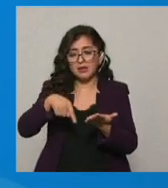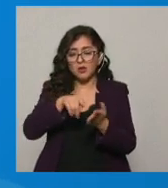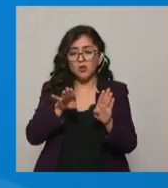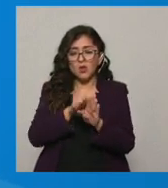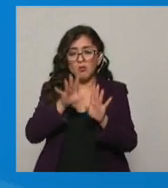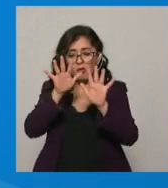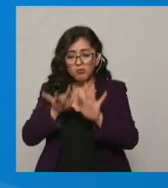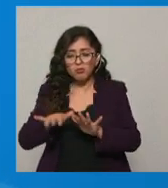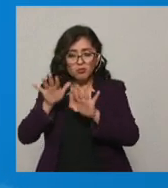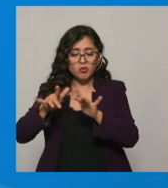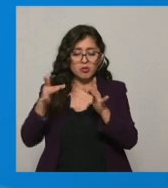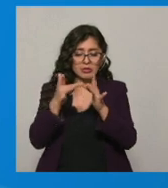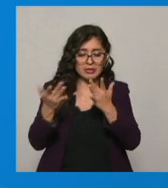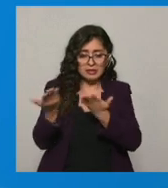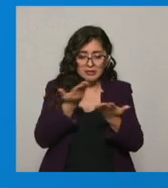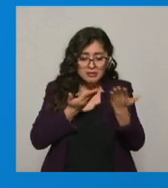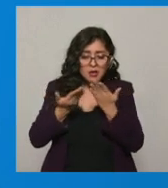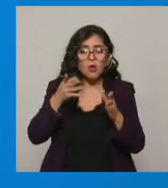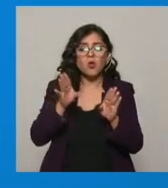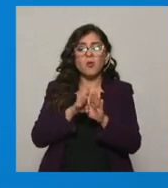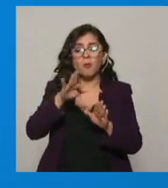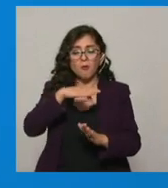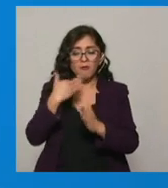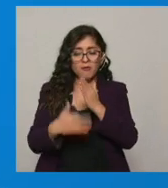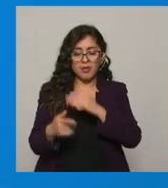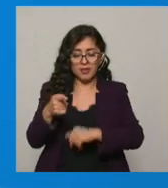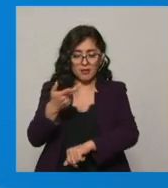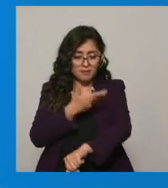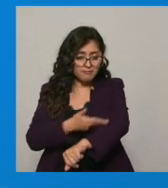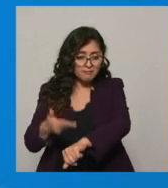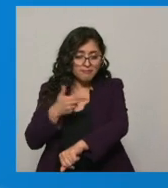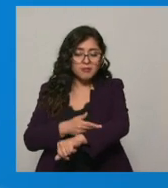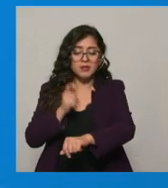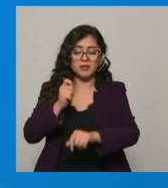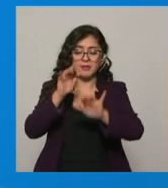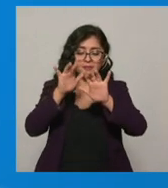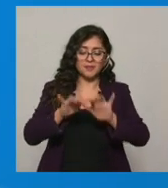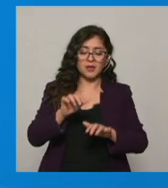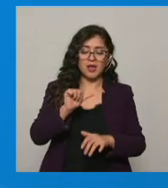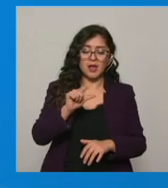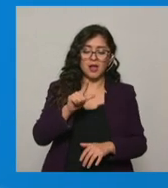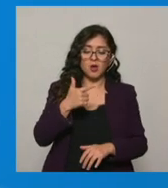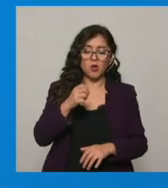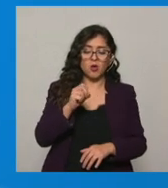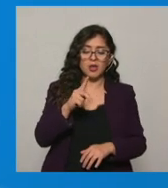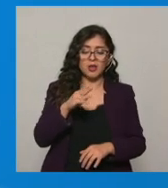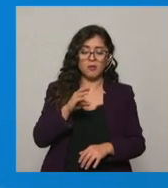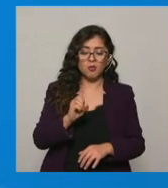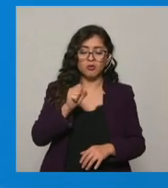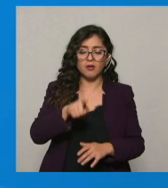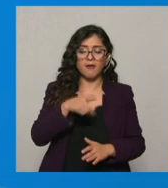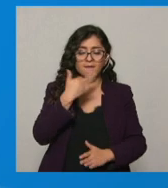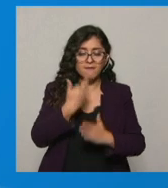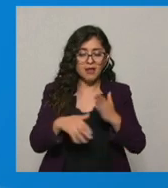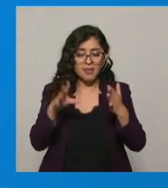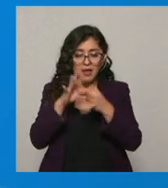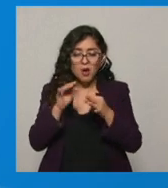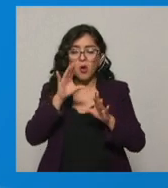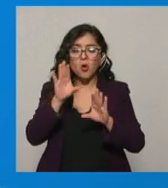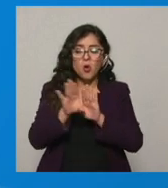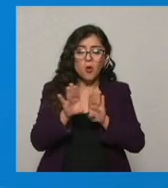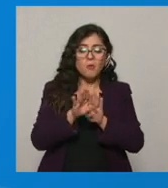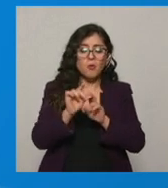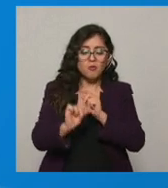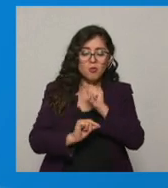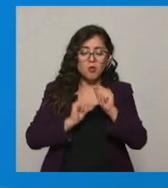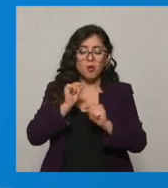están funcionando las redes sociales, de cómo no hay regulación, de algoritmos de los que no estamos hablando, de cómo el Estado ha